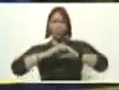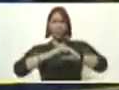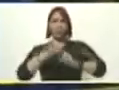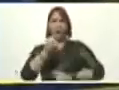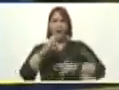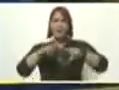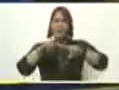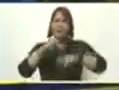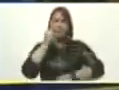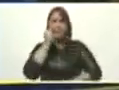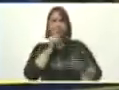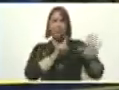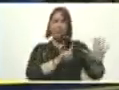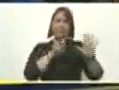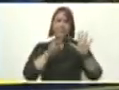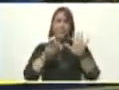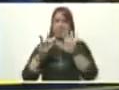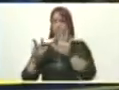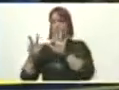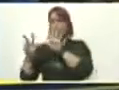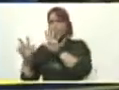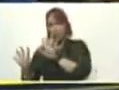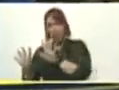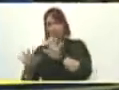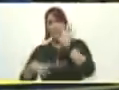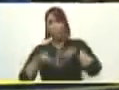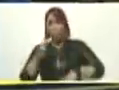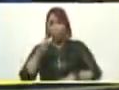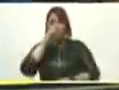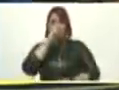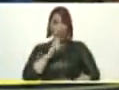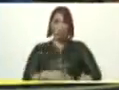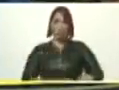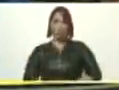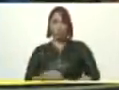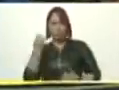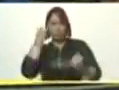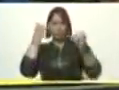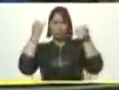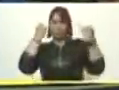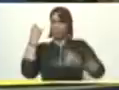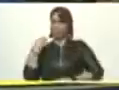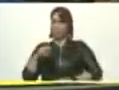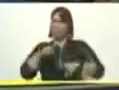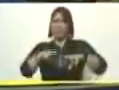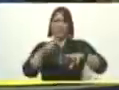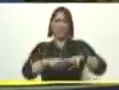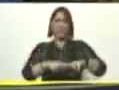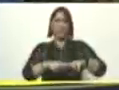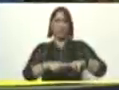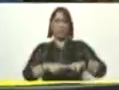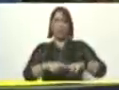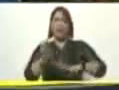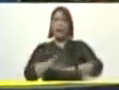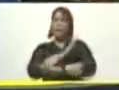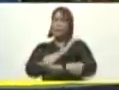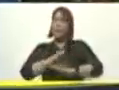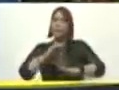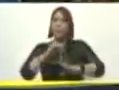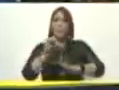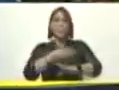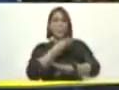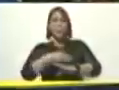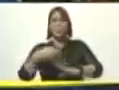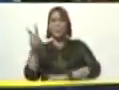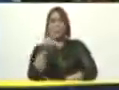hay niños de seis siete ocho nueve 10 11 años y el talento que tienen interpretando la música venezolana